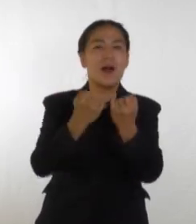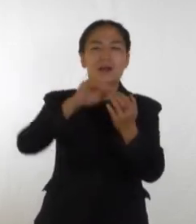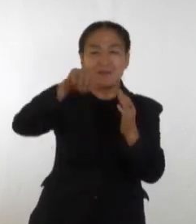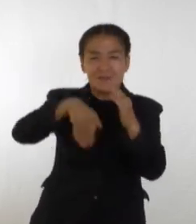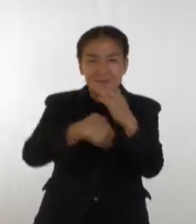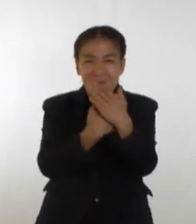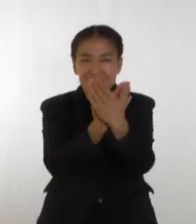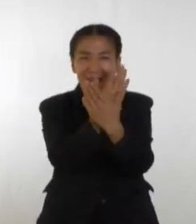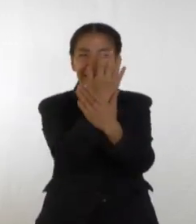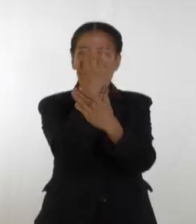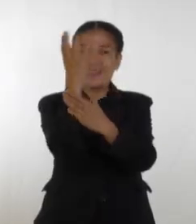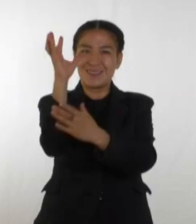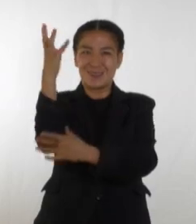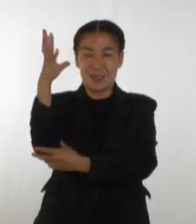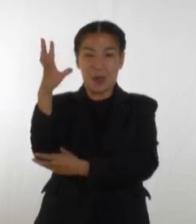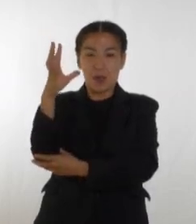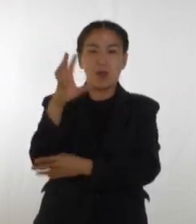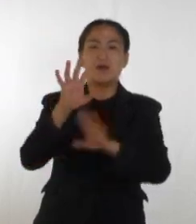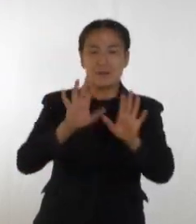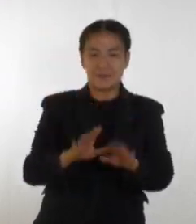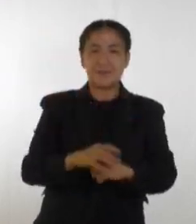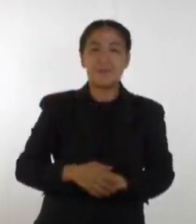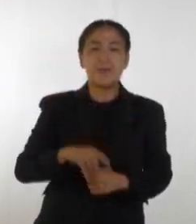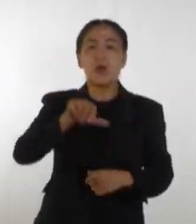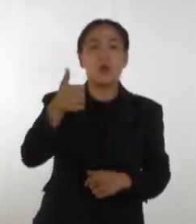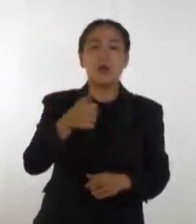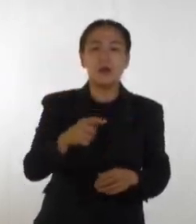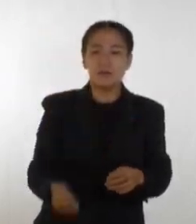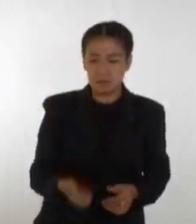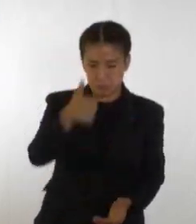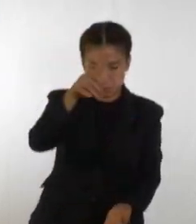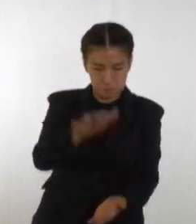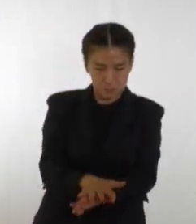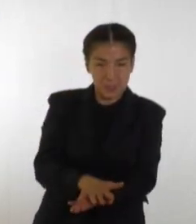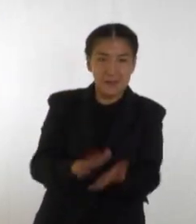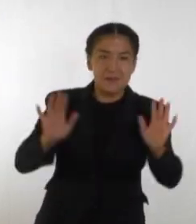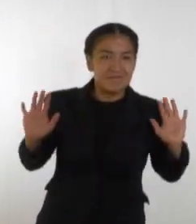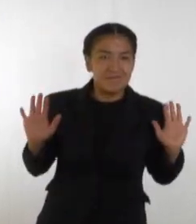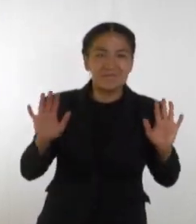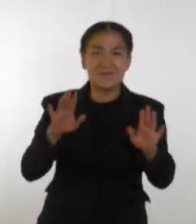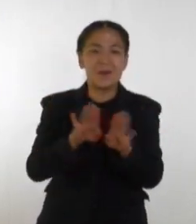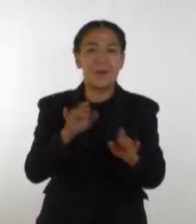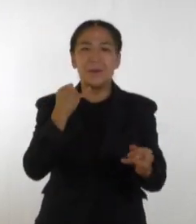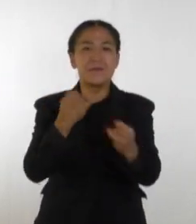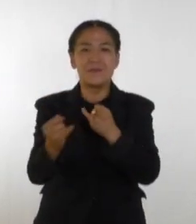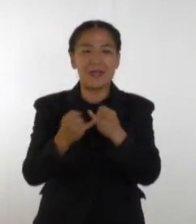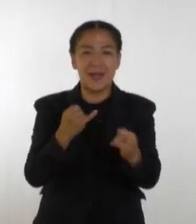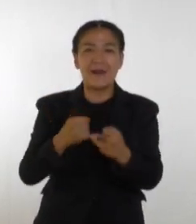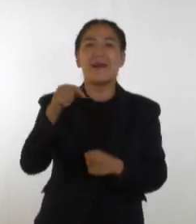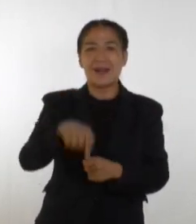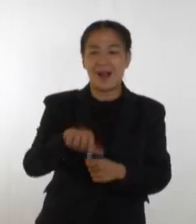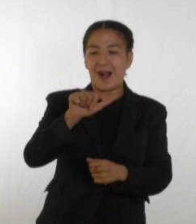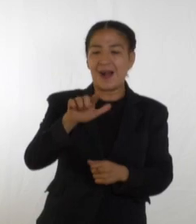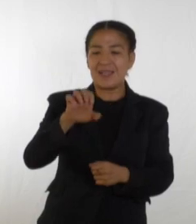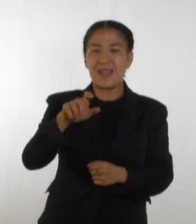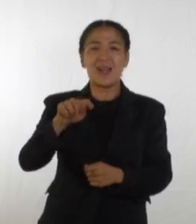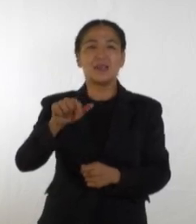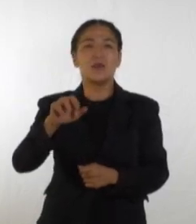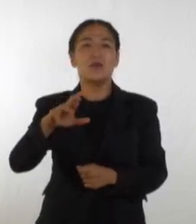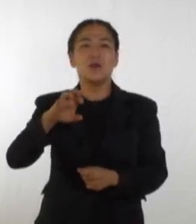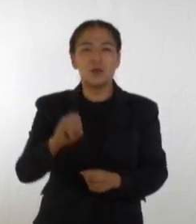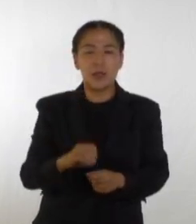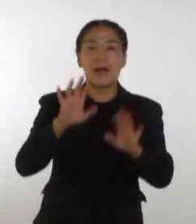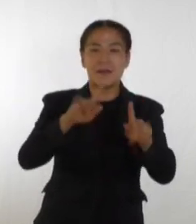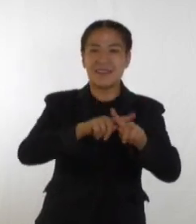El amanecer, por ejemplo. En cambio, hay muchos otros cuyo resultado es indeterminado. Estos actos son aleatorios.